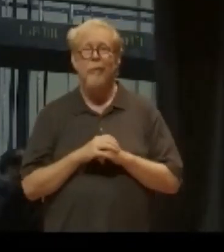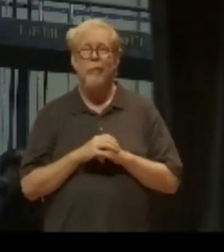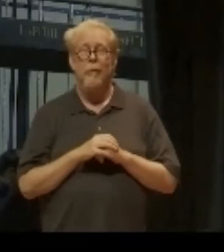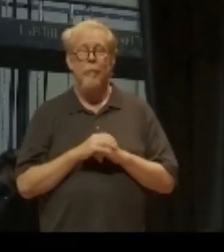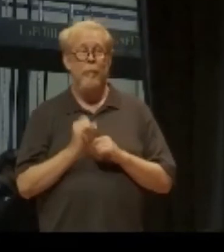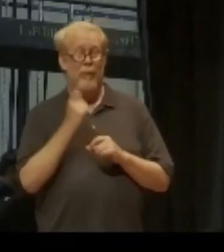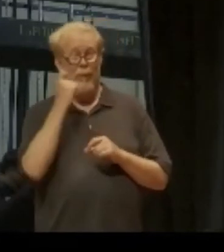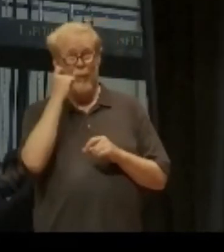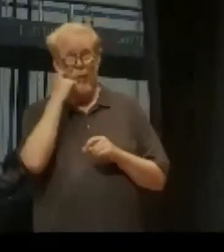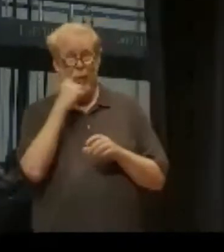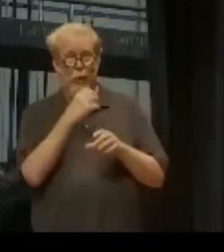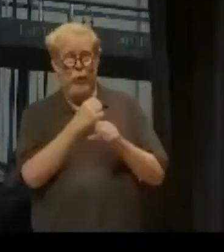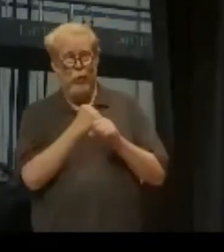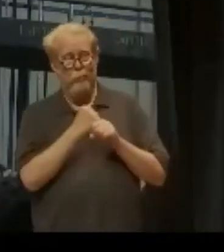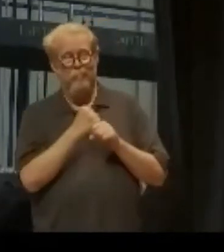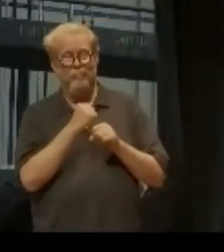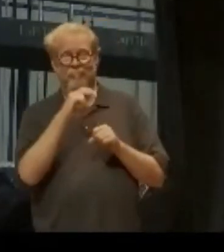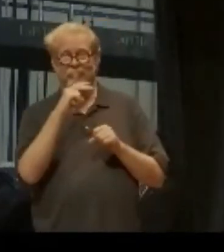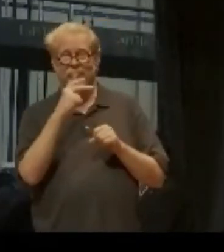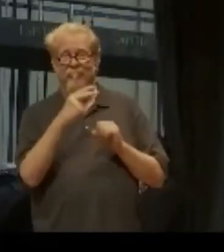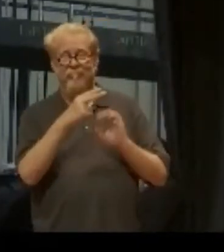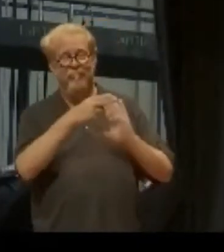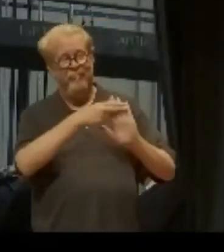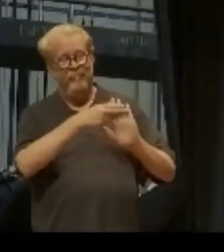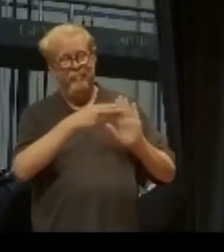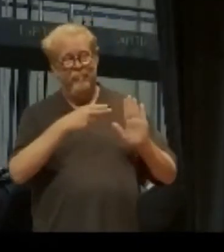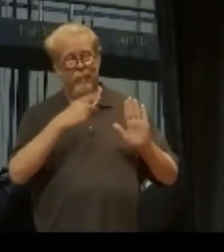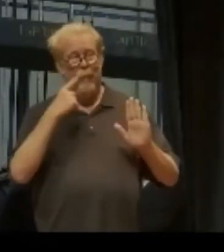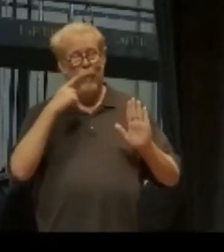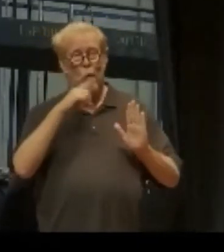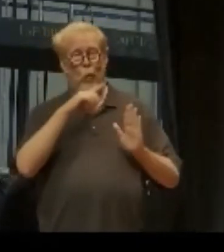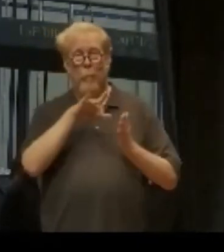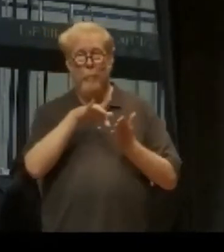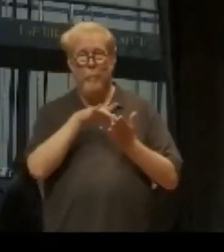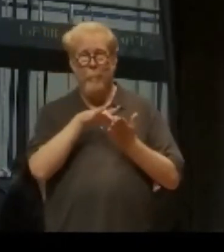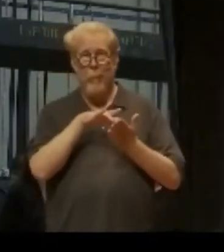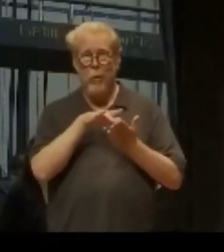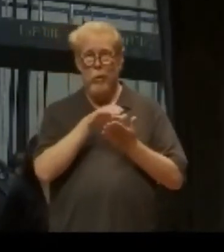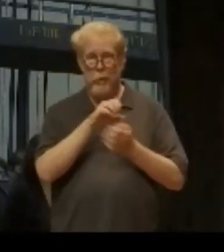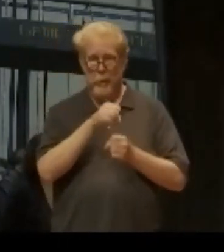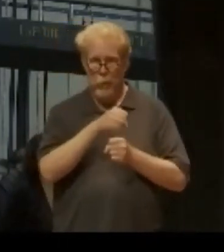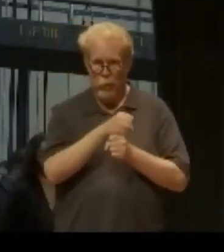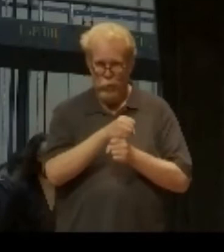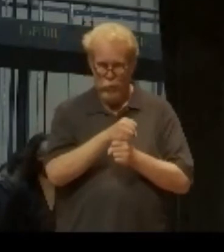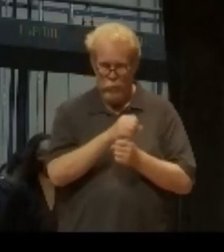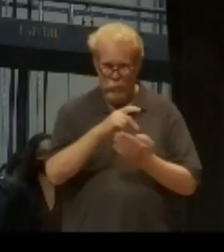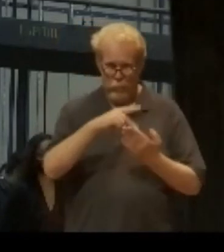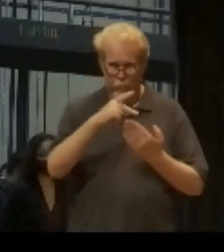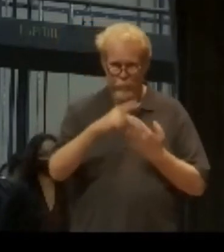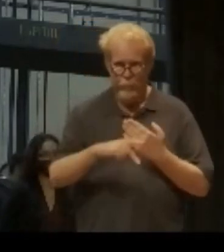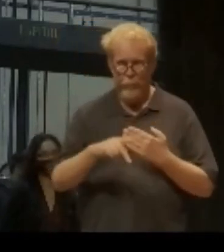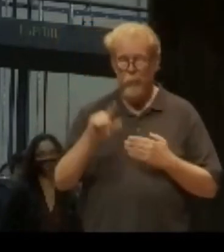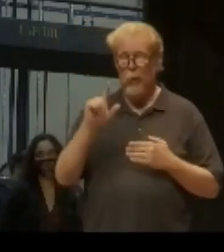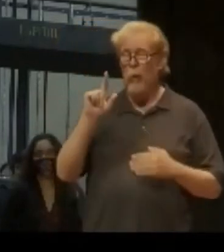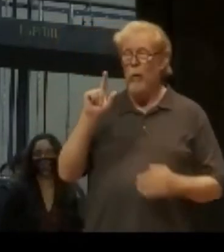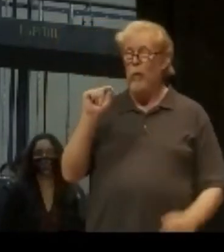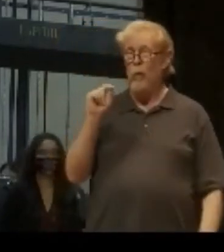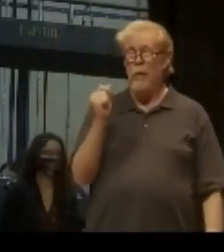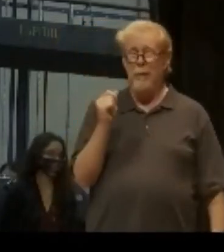un diploma de programa de diplomas, y luego también con una